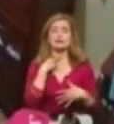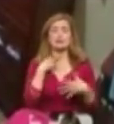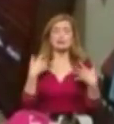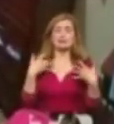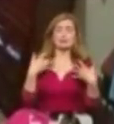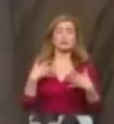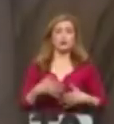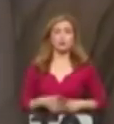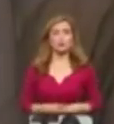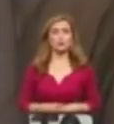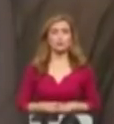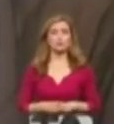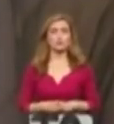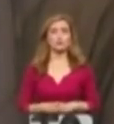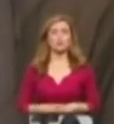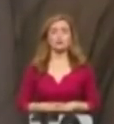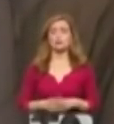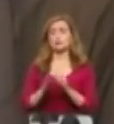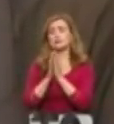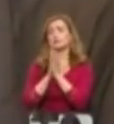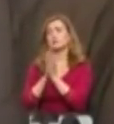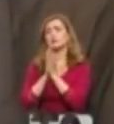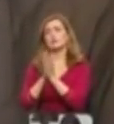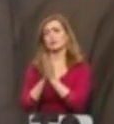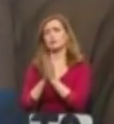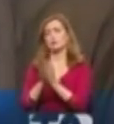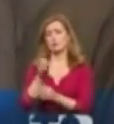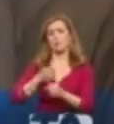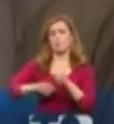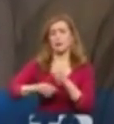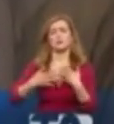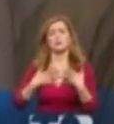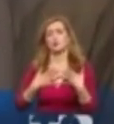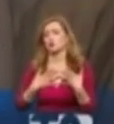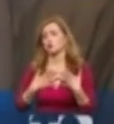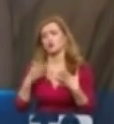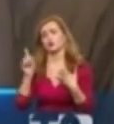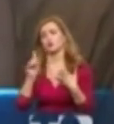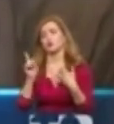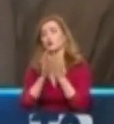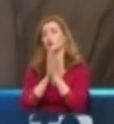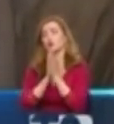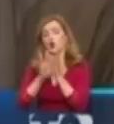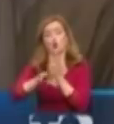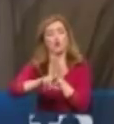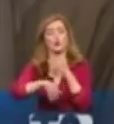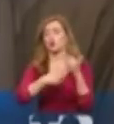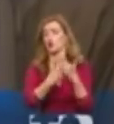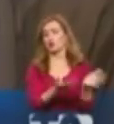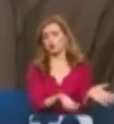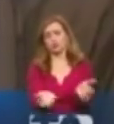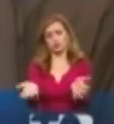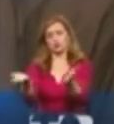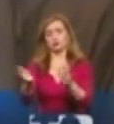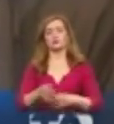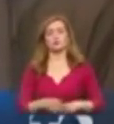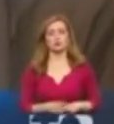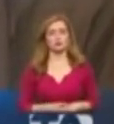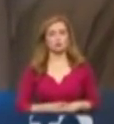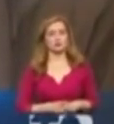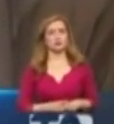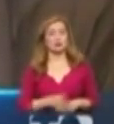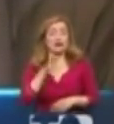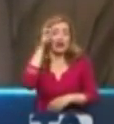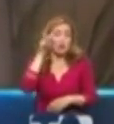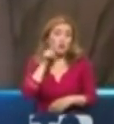mismo momento. Que yo le pedía de favor, le decía, no me hagas daño, llévate todo. Y por eso creo que no me